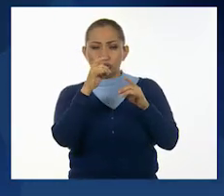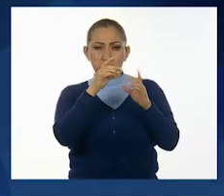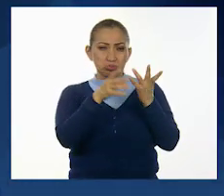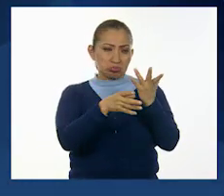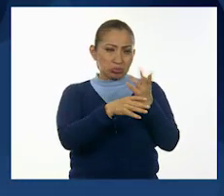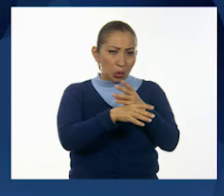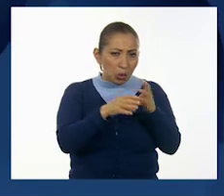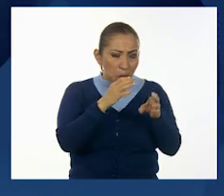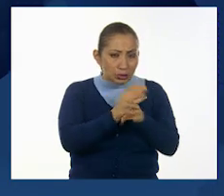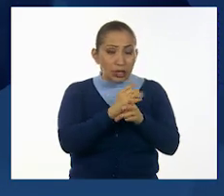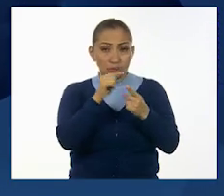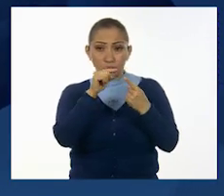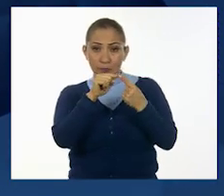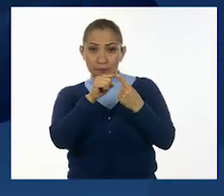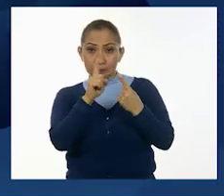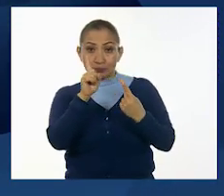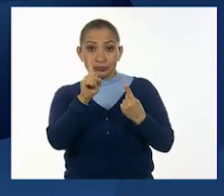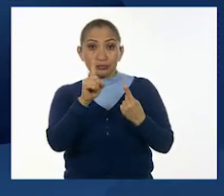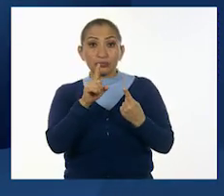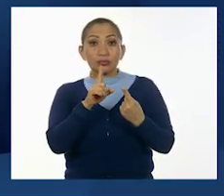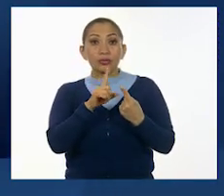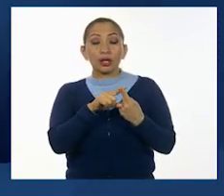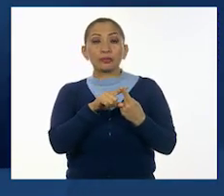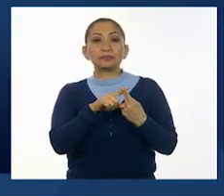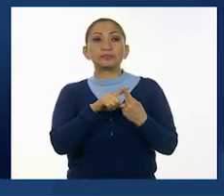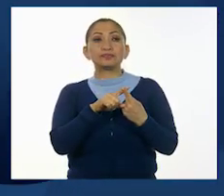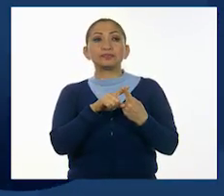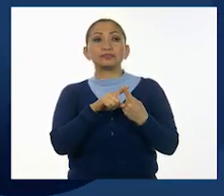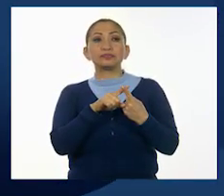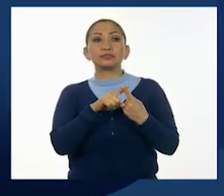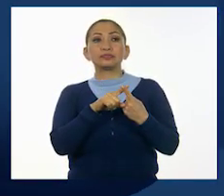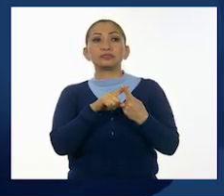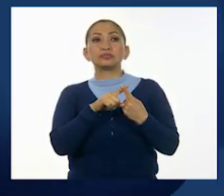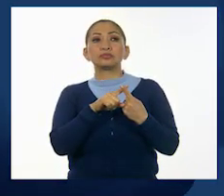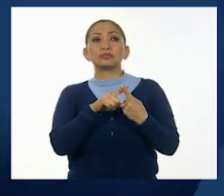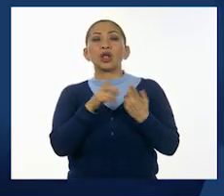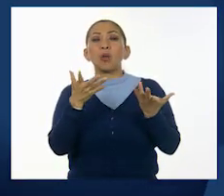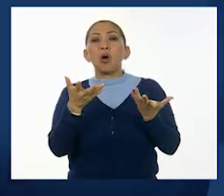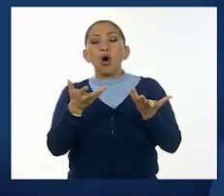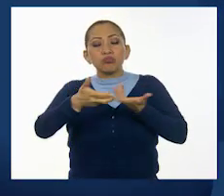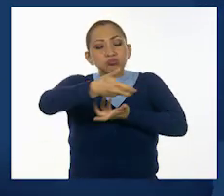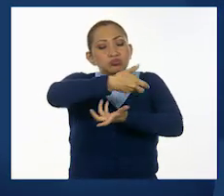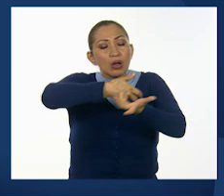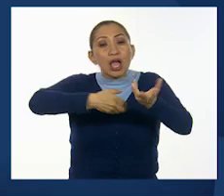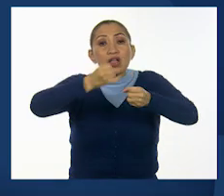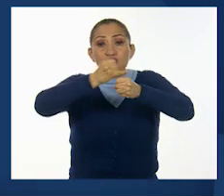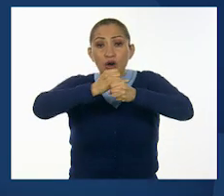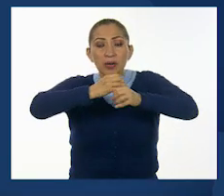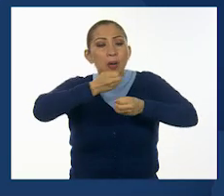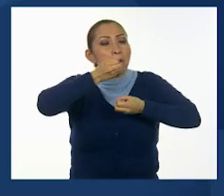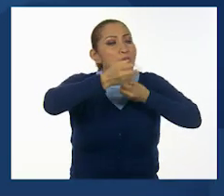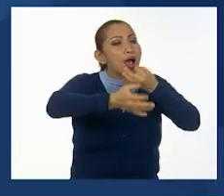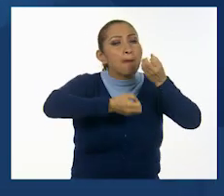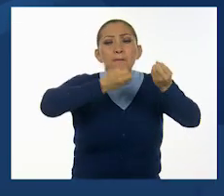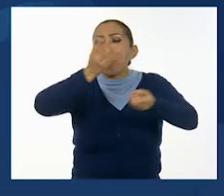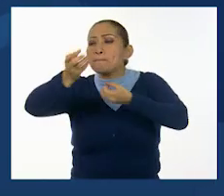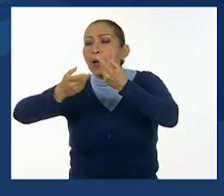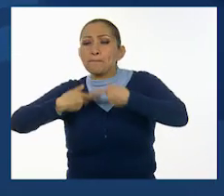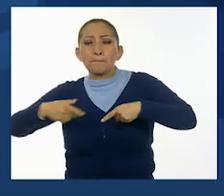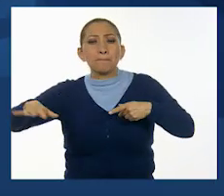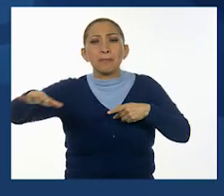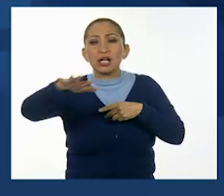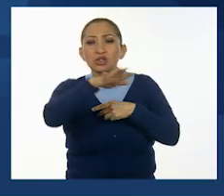motivos. Uno de ellos, el precisamente compartir información con